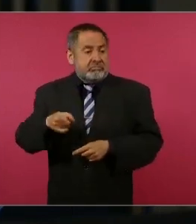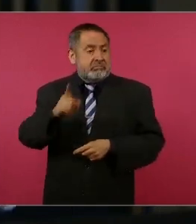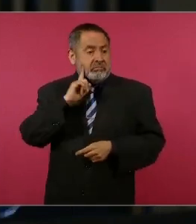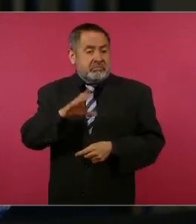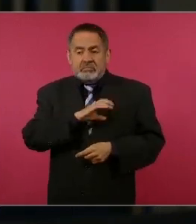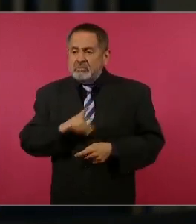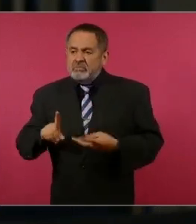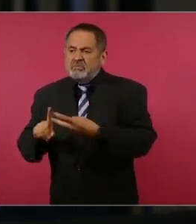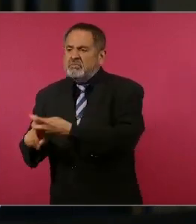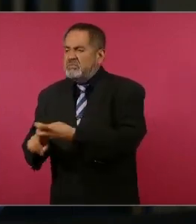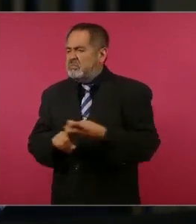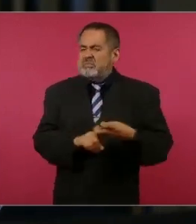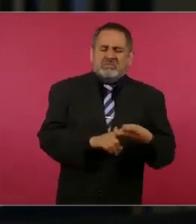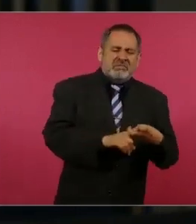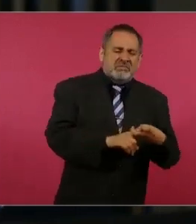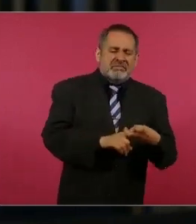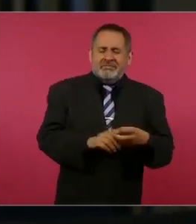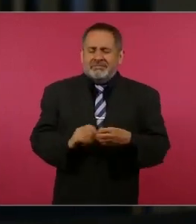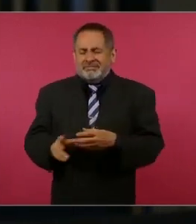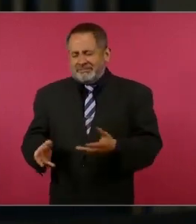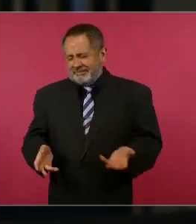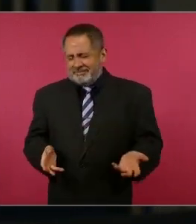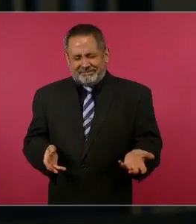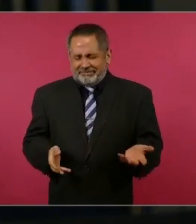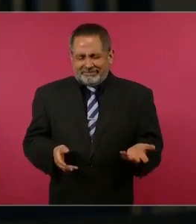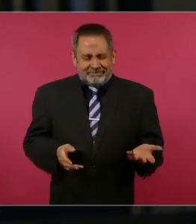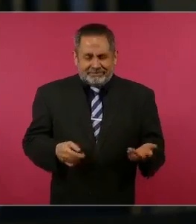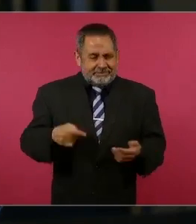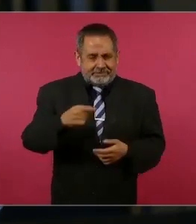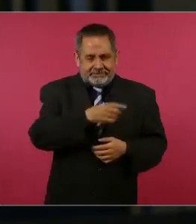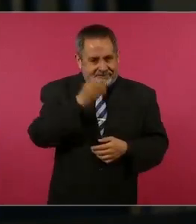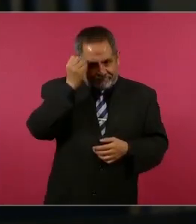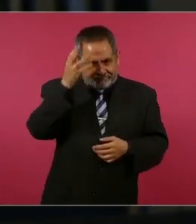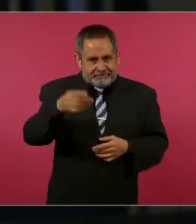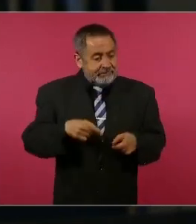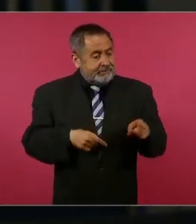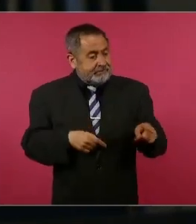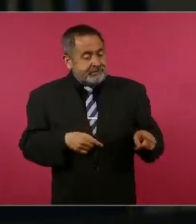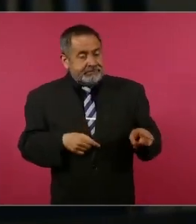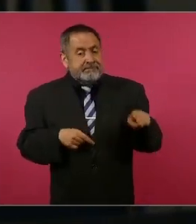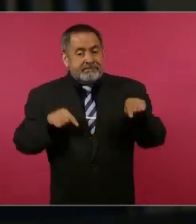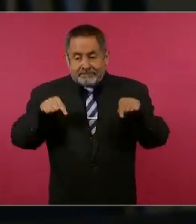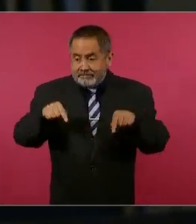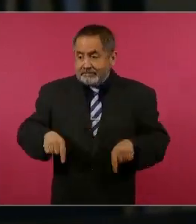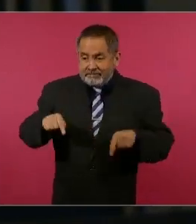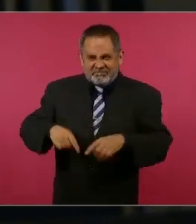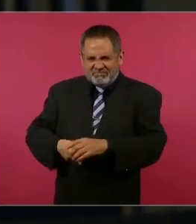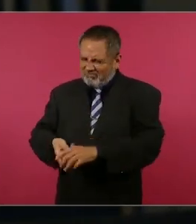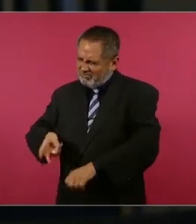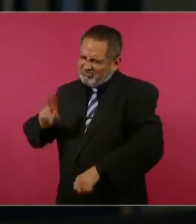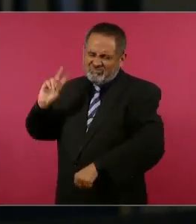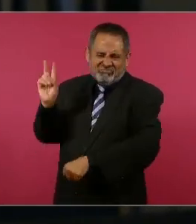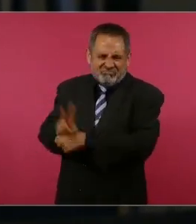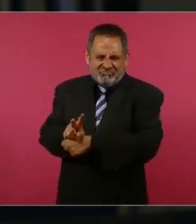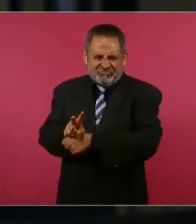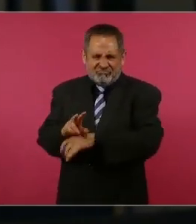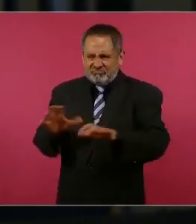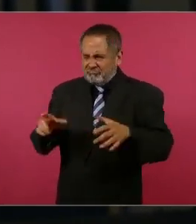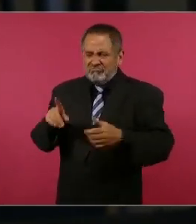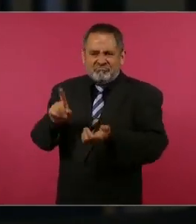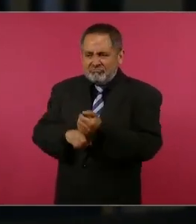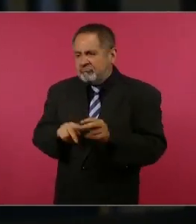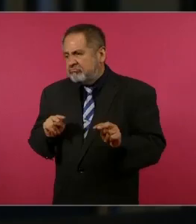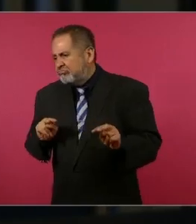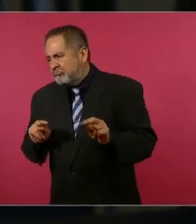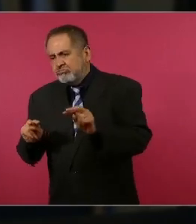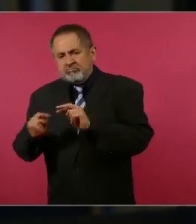candidata, pero aquí lo que se les olvida es que estas fueron las elecciones más vigiladas